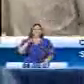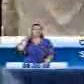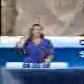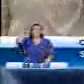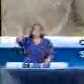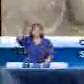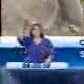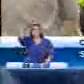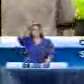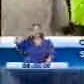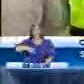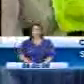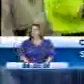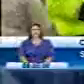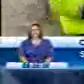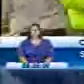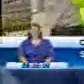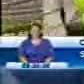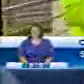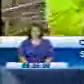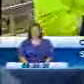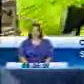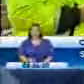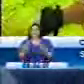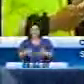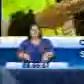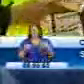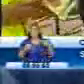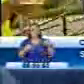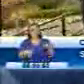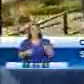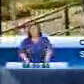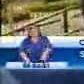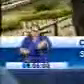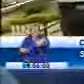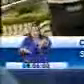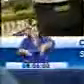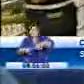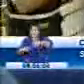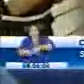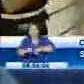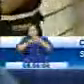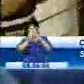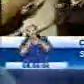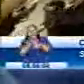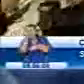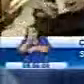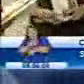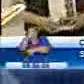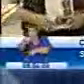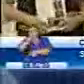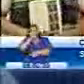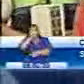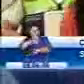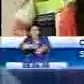volantes acá voy de hablar con estas señoras señora Buenos días usted siempre utiliza el paso elevado verdad Qué le parece esta campaña mire